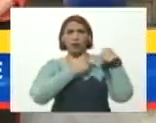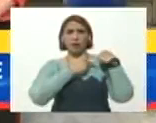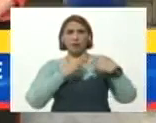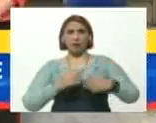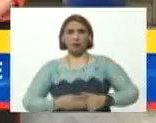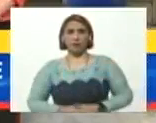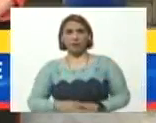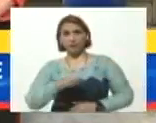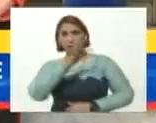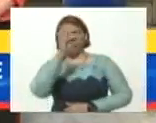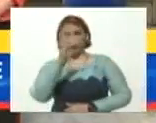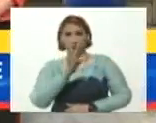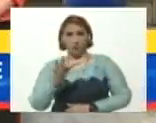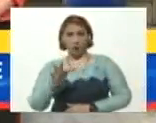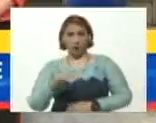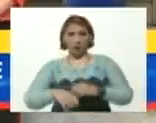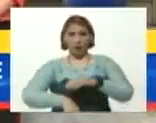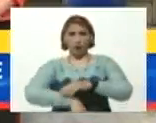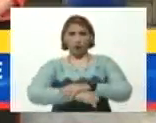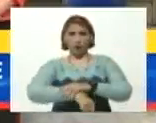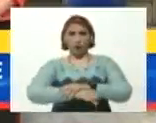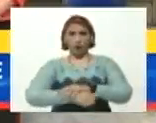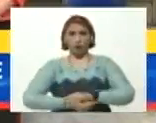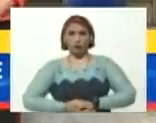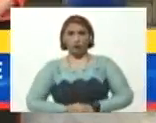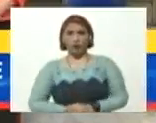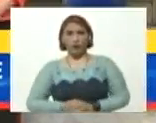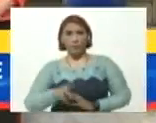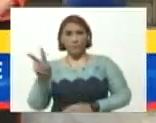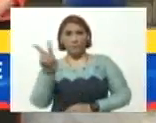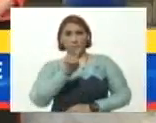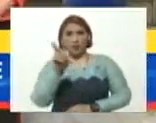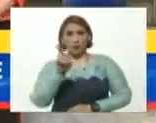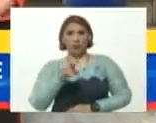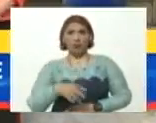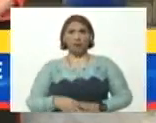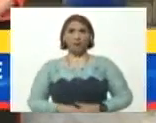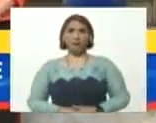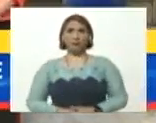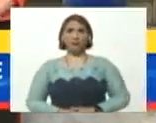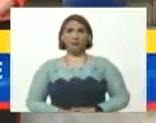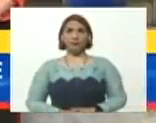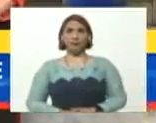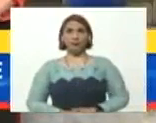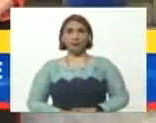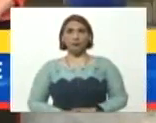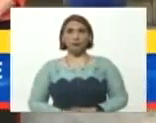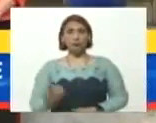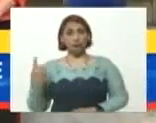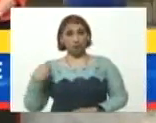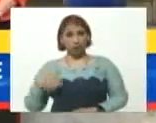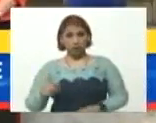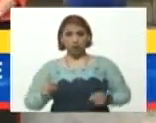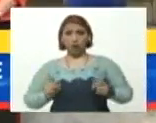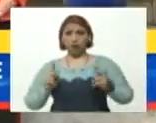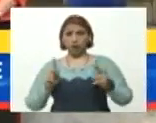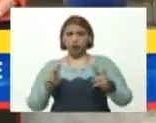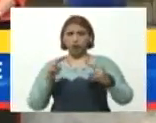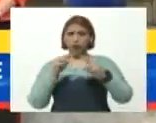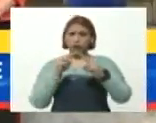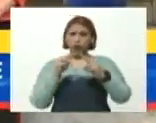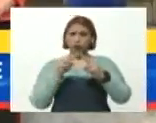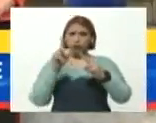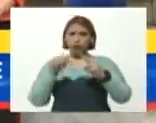de la Federación de Fútbol de Venezuela. He tenido la oportunidad de conocer a